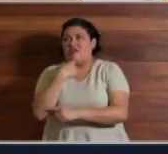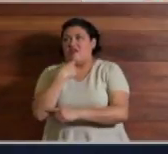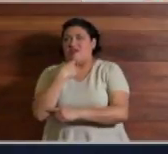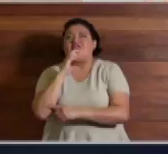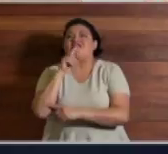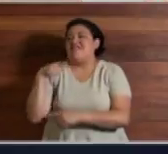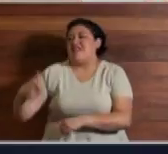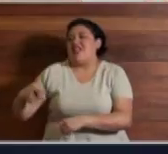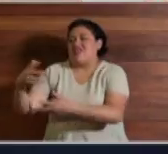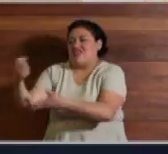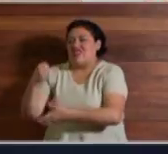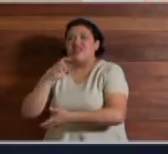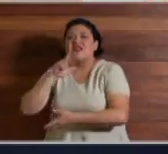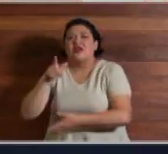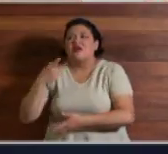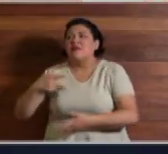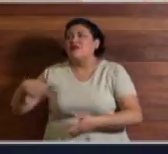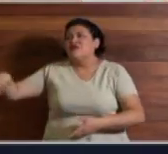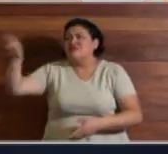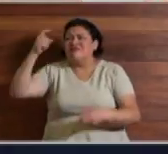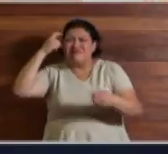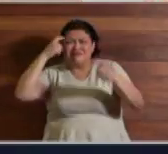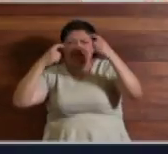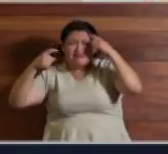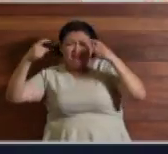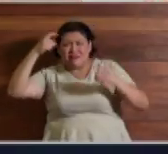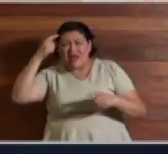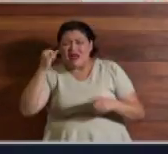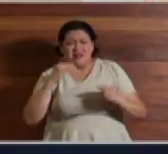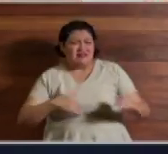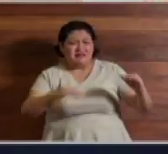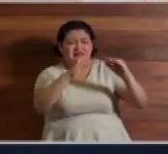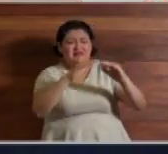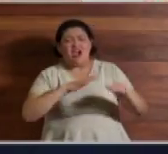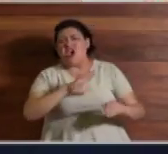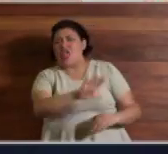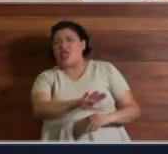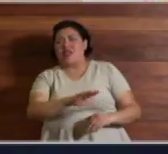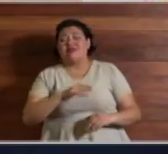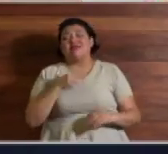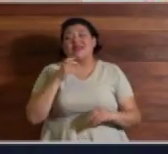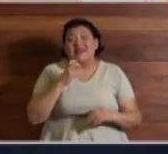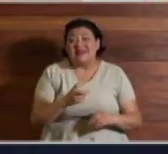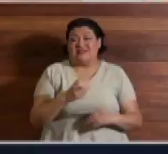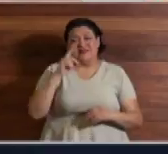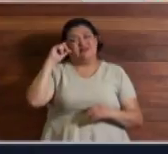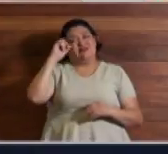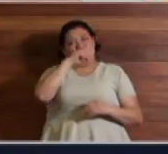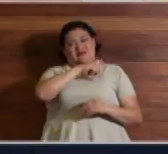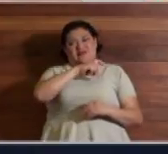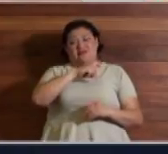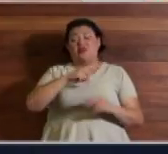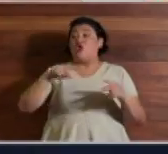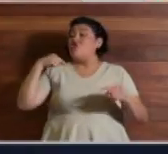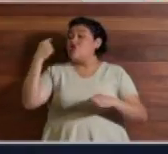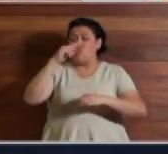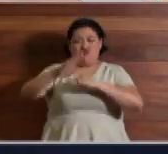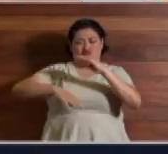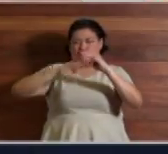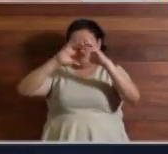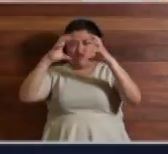Entonces, construir una agenda de derechos humanos en un capitalismo democrático que se encuentra coaccionado por bajo crecimiento,